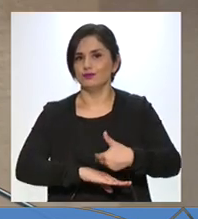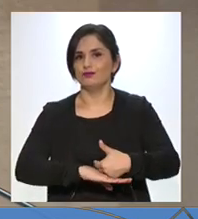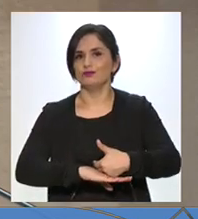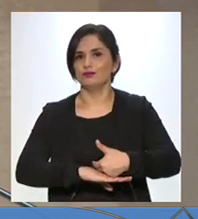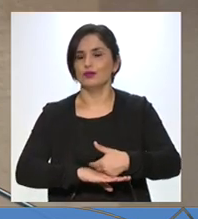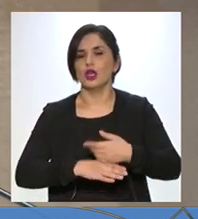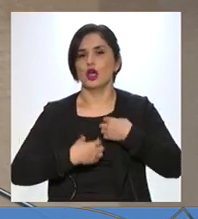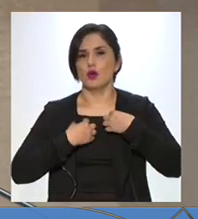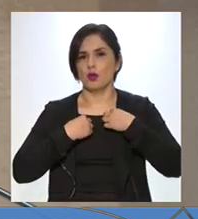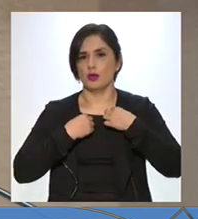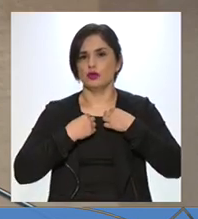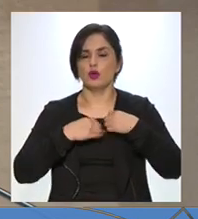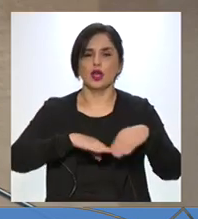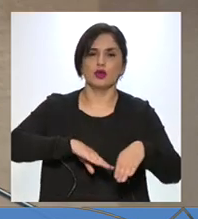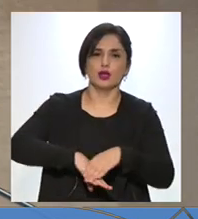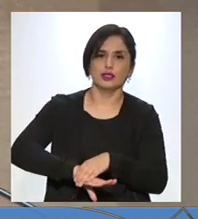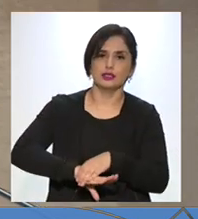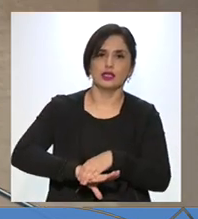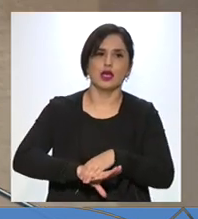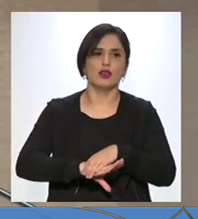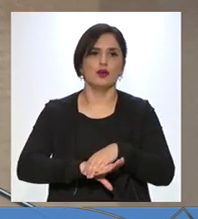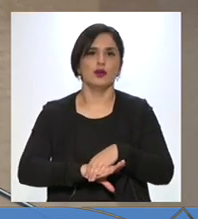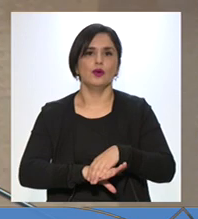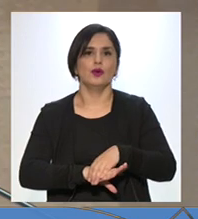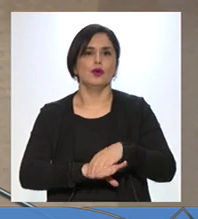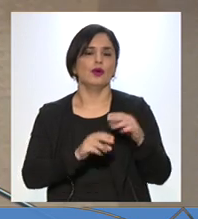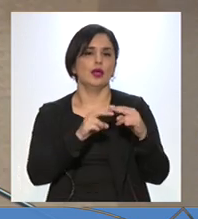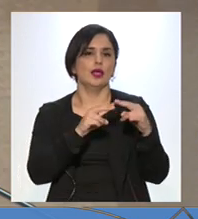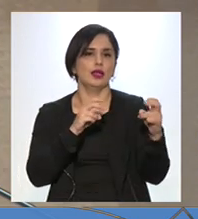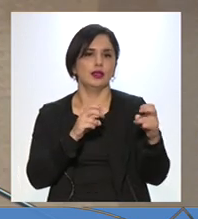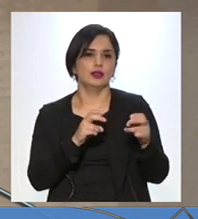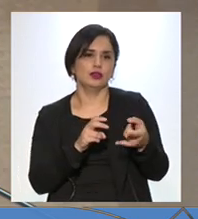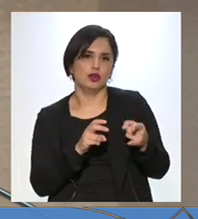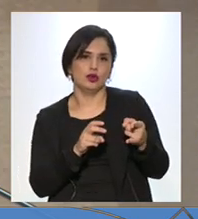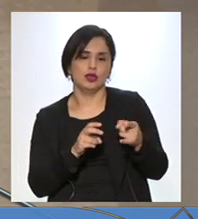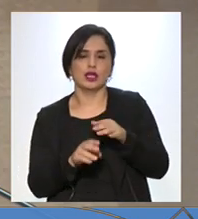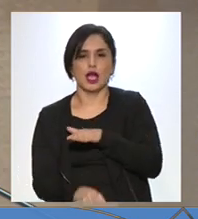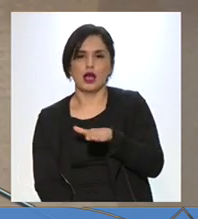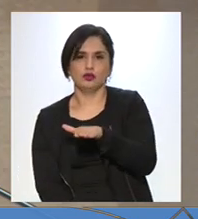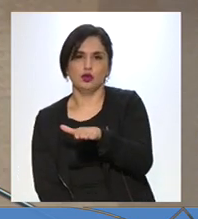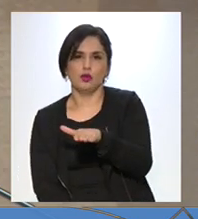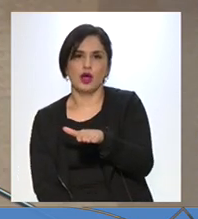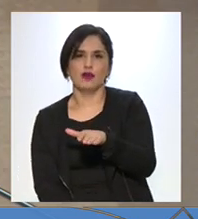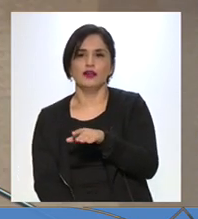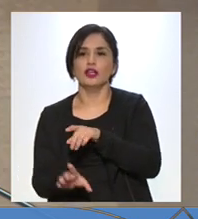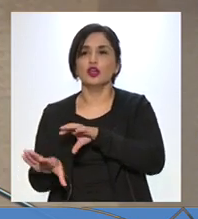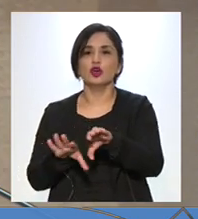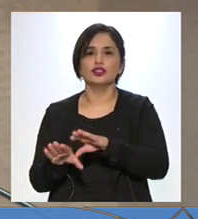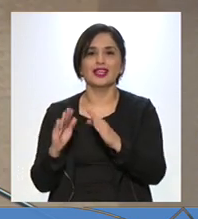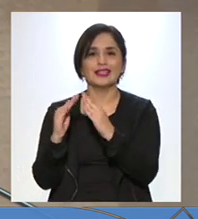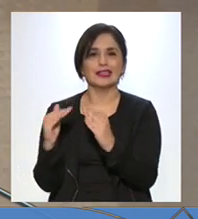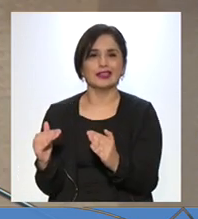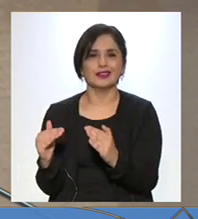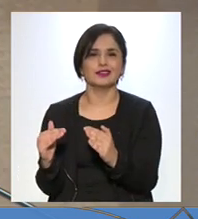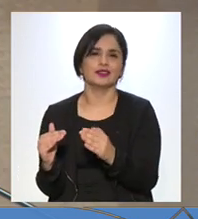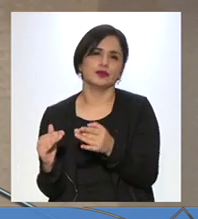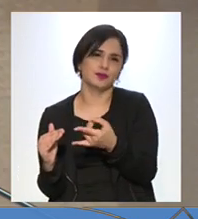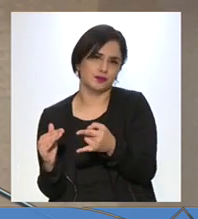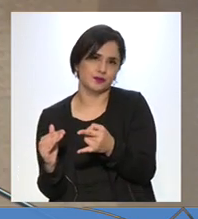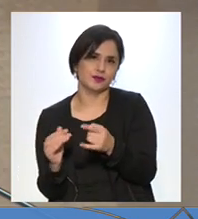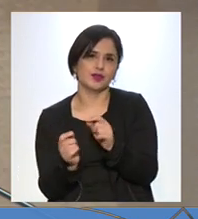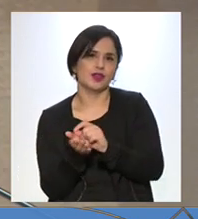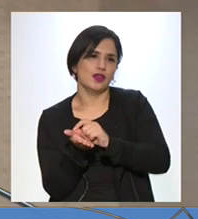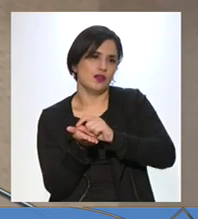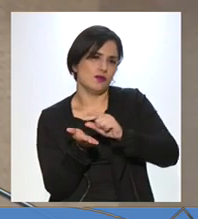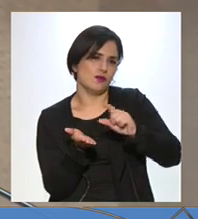como el vestuario y calzado, la electrónica, línea blanca y automóviles. Eso lo vemos en estos dos gráficos. El de la izquierda muestra la evolución del